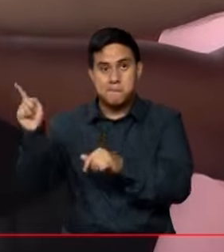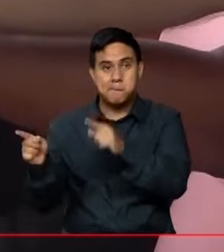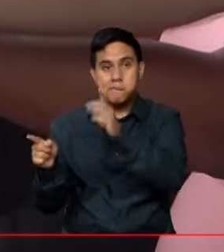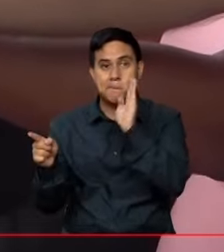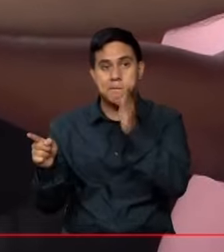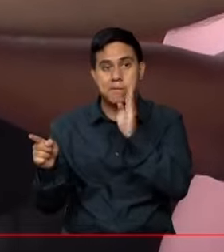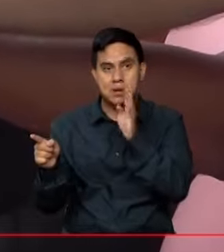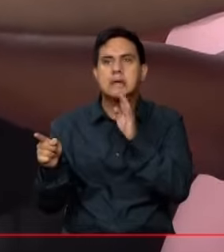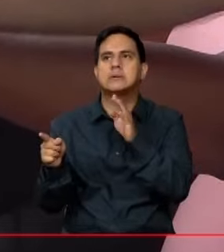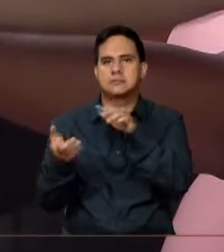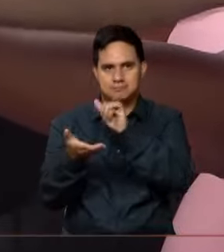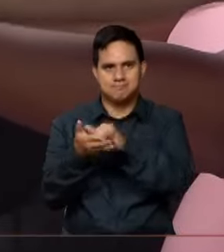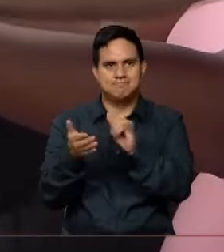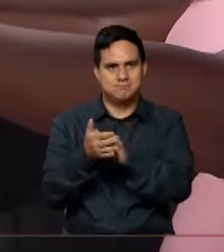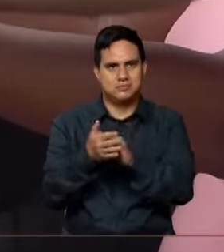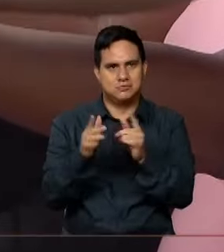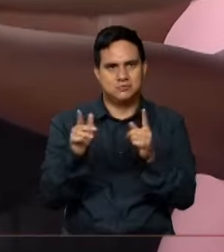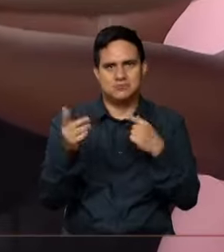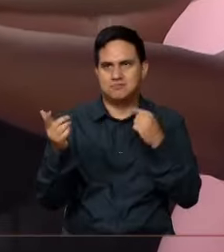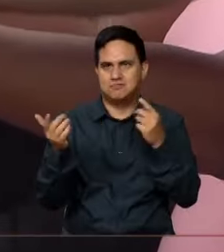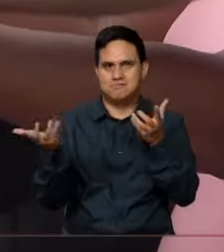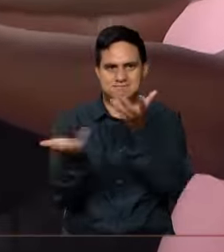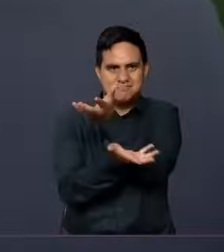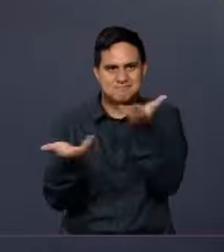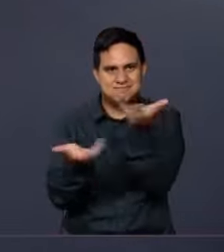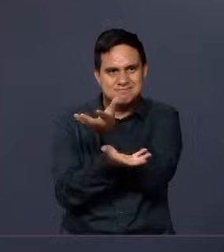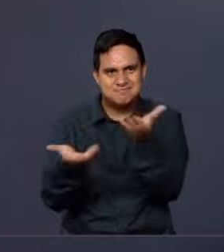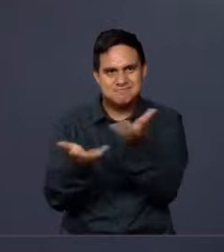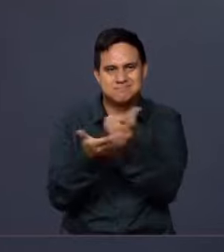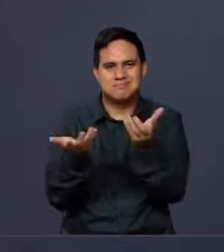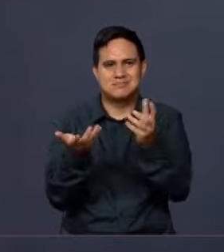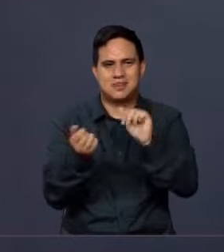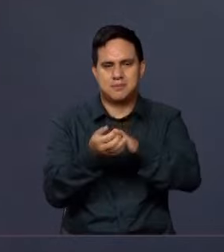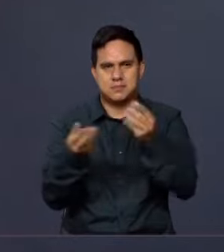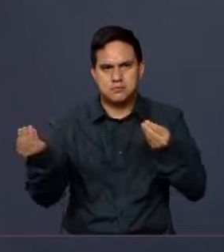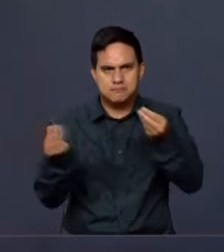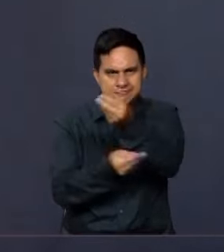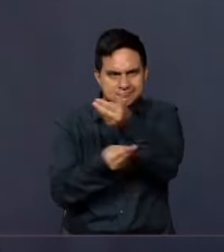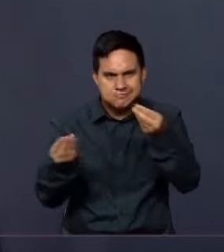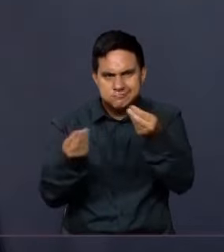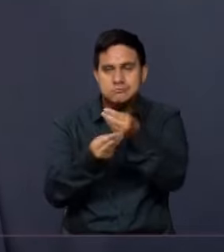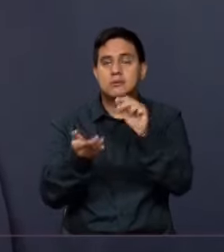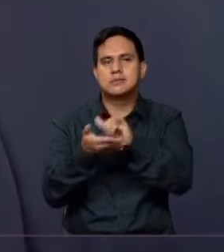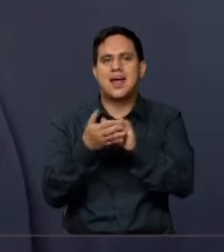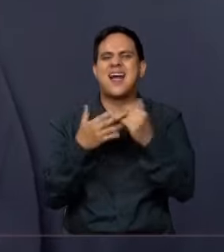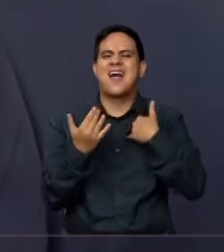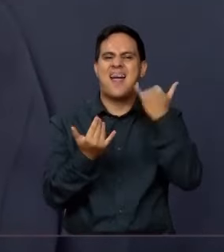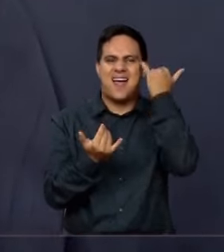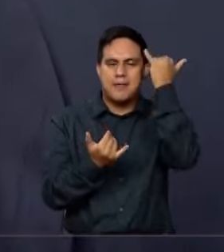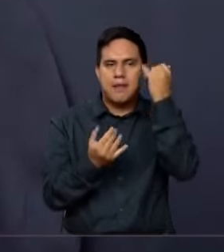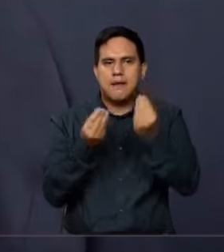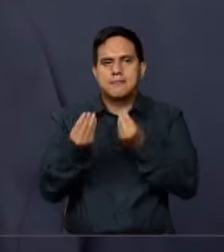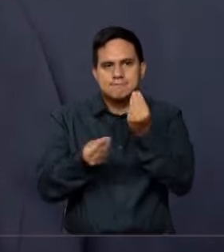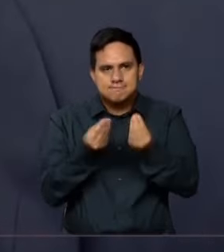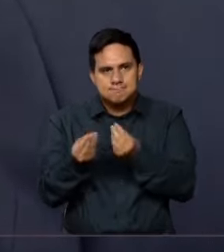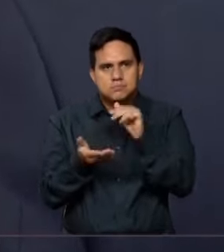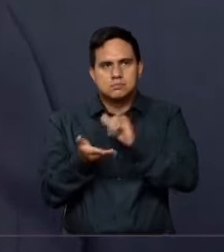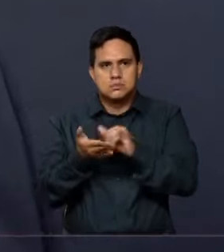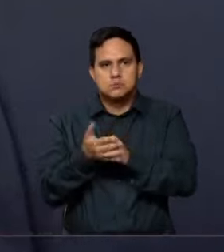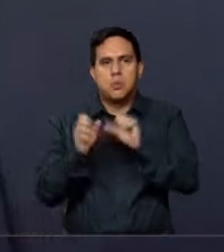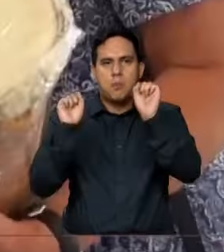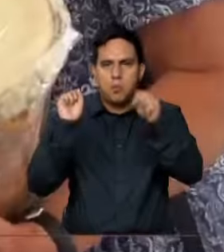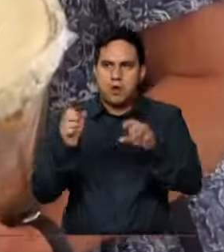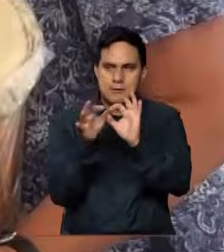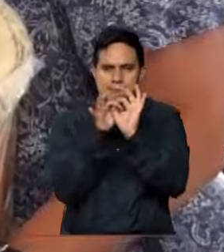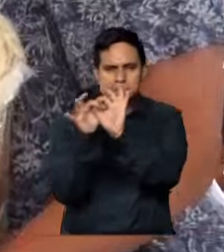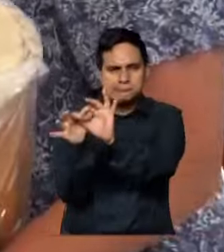mucho tráfico comercial entre los tres puertos en Europa en aquí. La visita es para fortalecer la cooperación entre